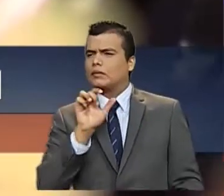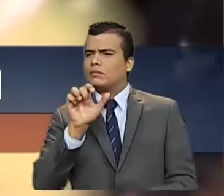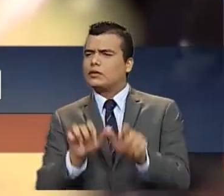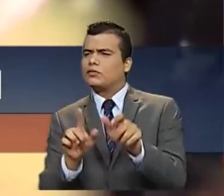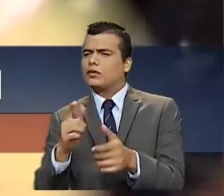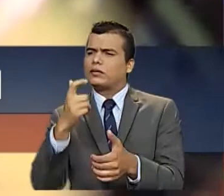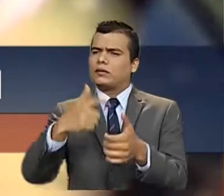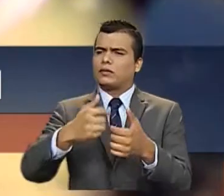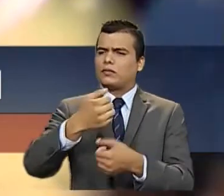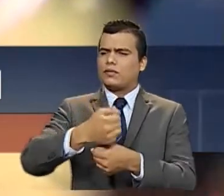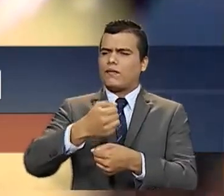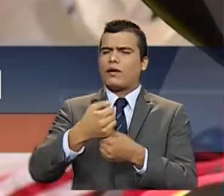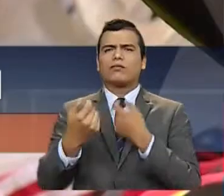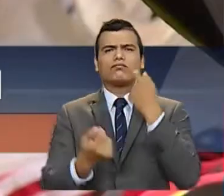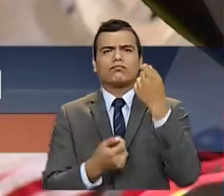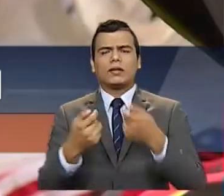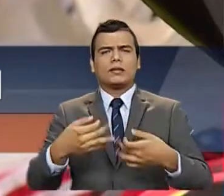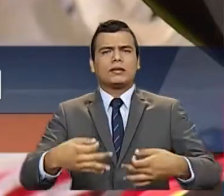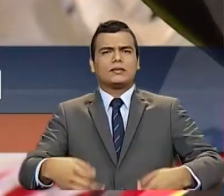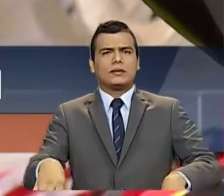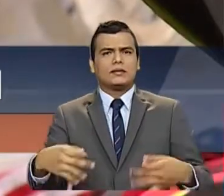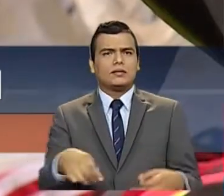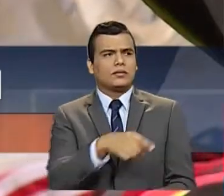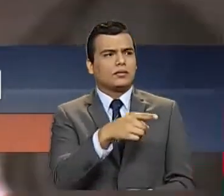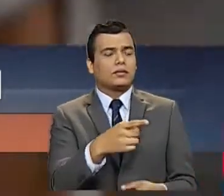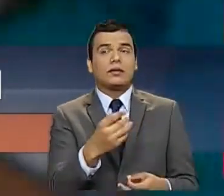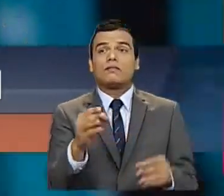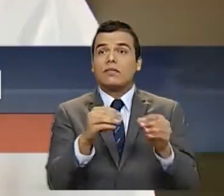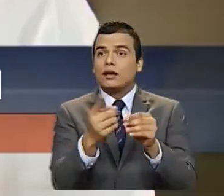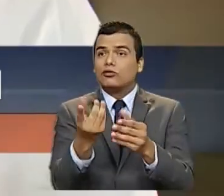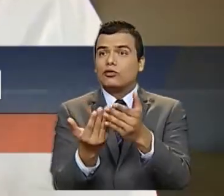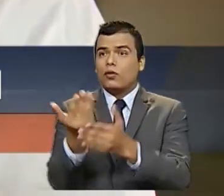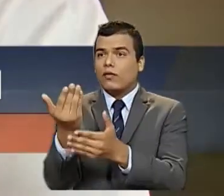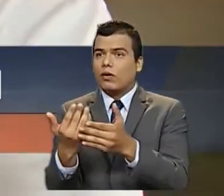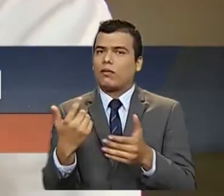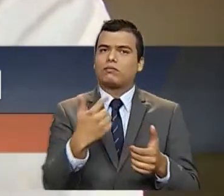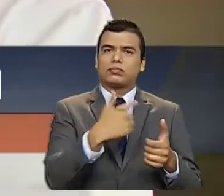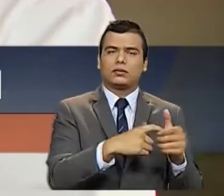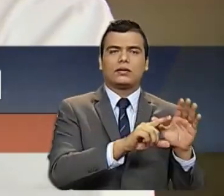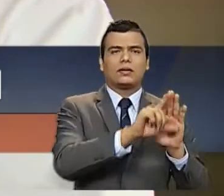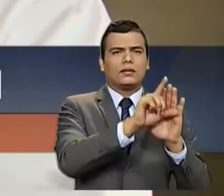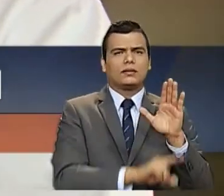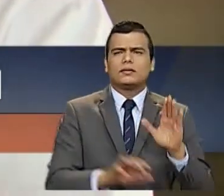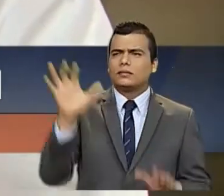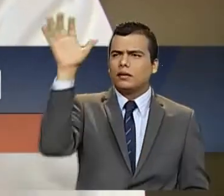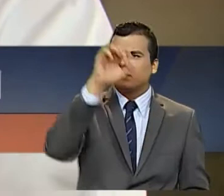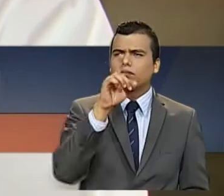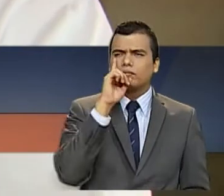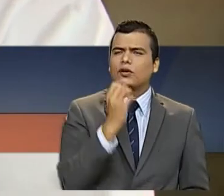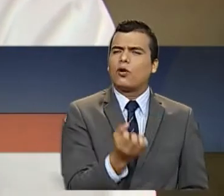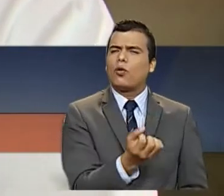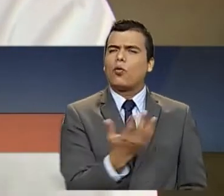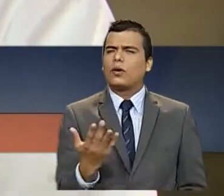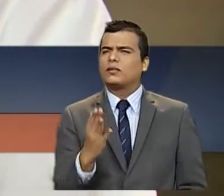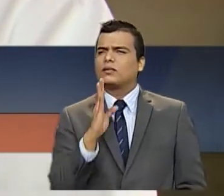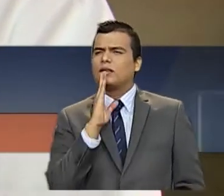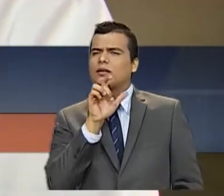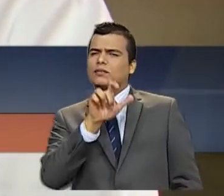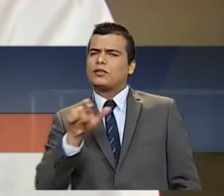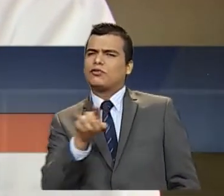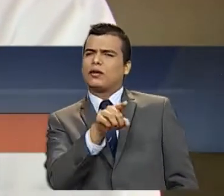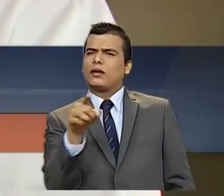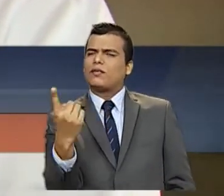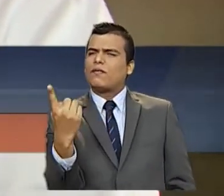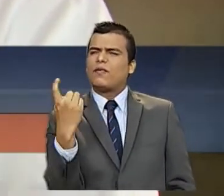y actualizar el inventario del espacio público del municipio. La necesidad de saber cuántos son, quiénes son y cuáles son